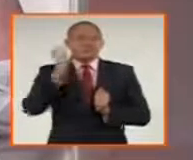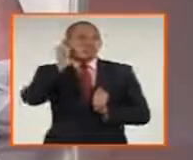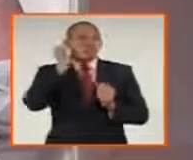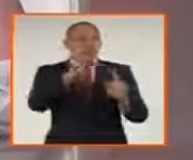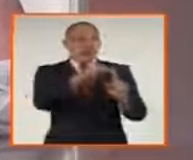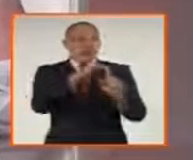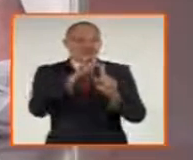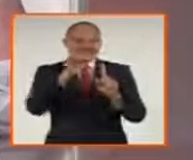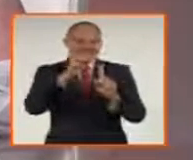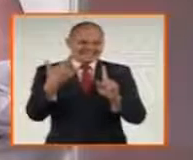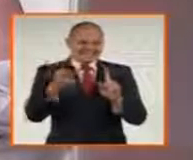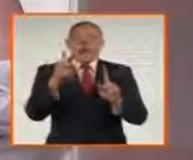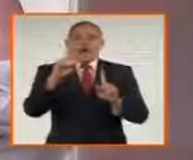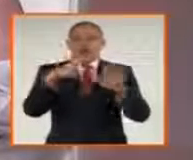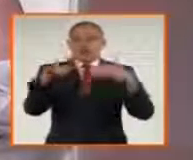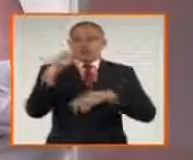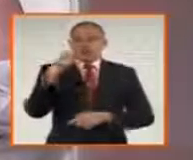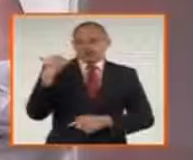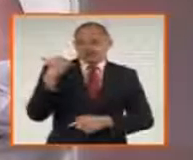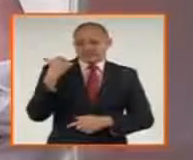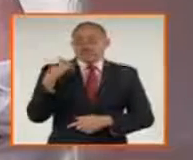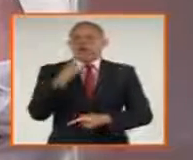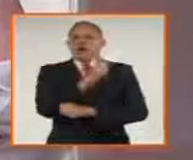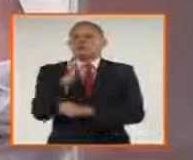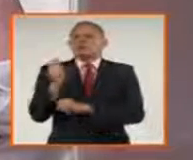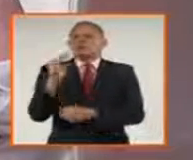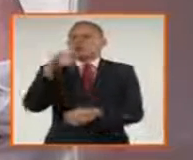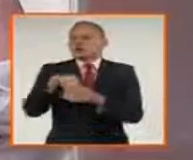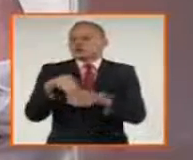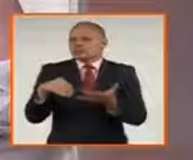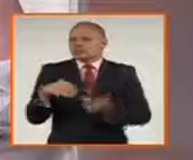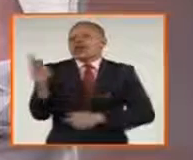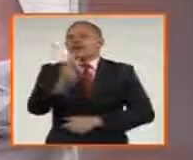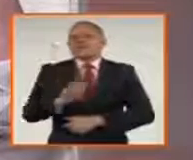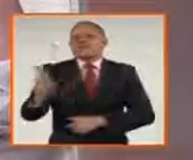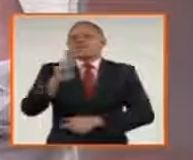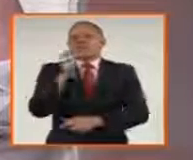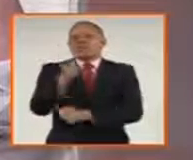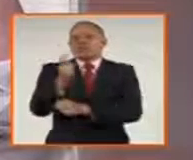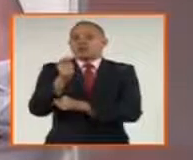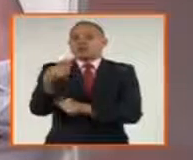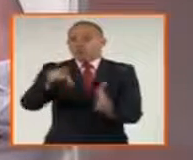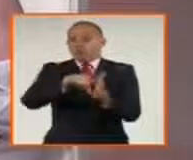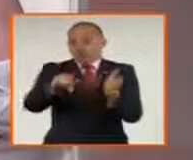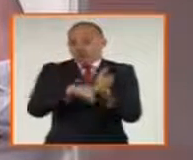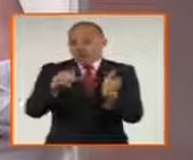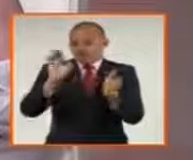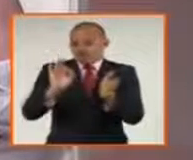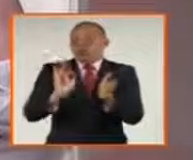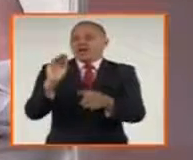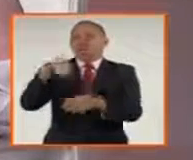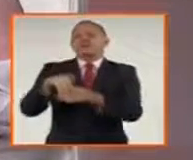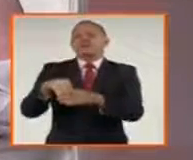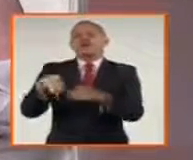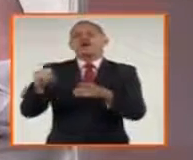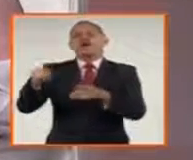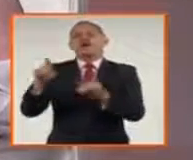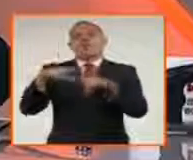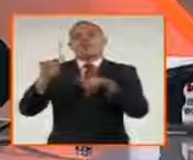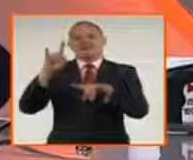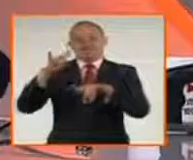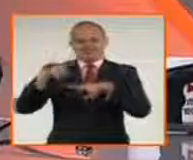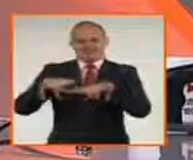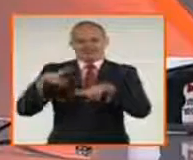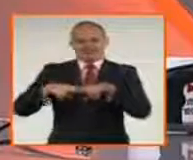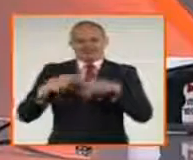Álvarez Tavío Albo, profesora titular de la Facultad de Derecho de la Universidad de La Habana y, muy importante, una de las personas